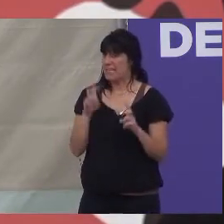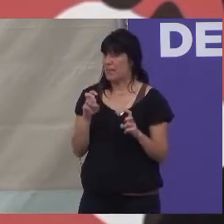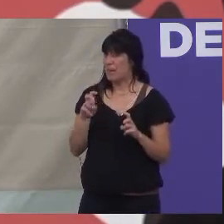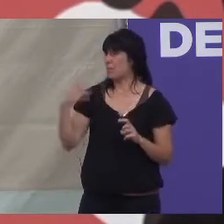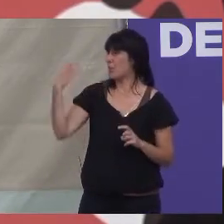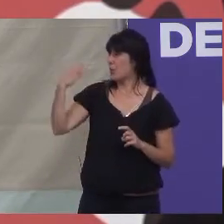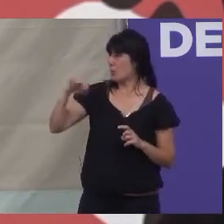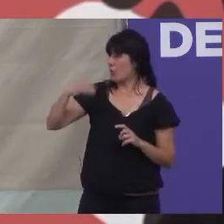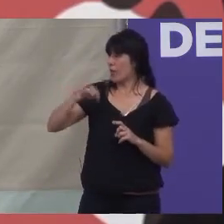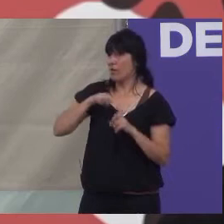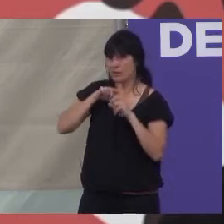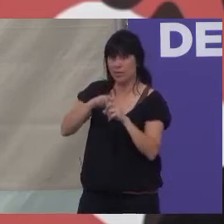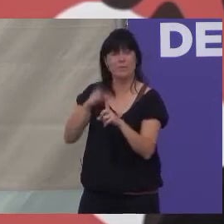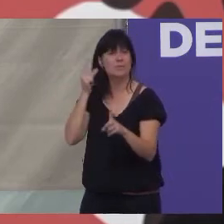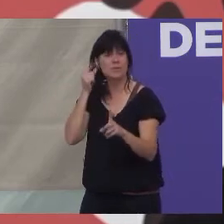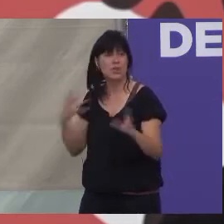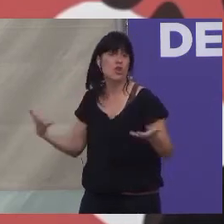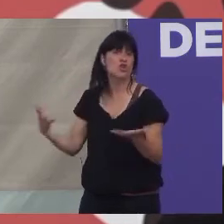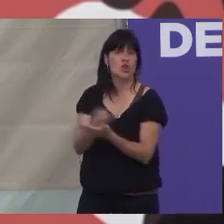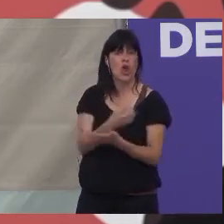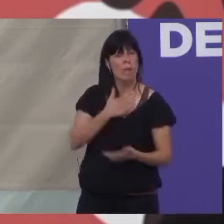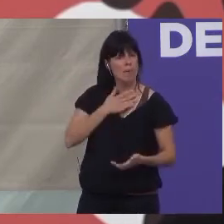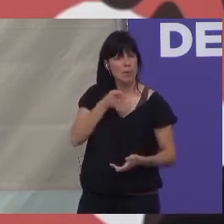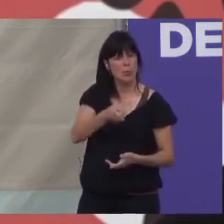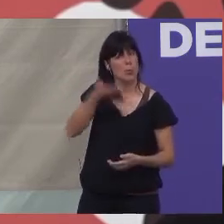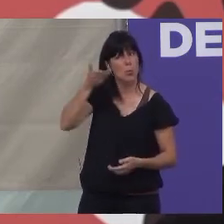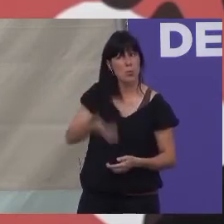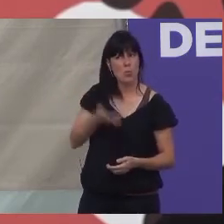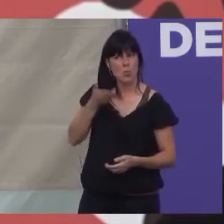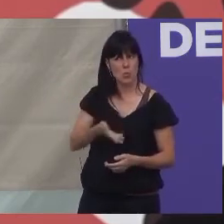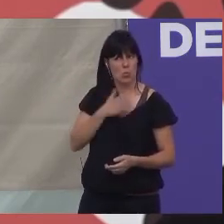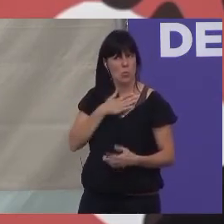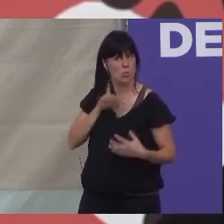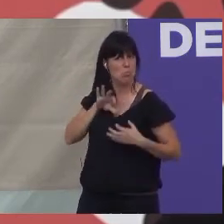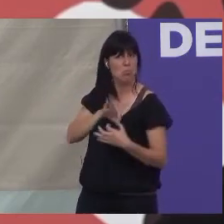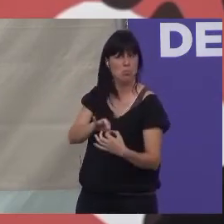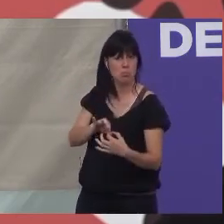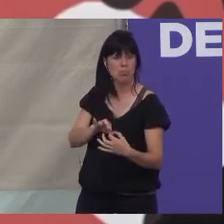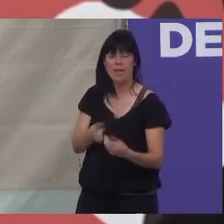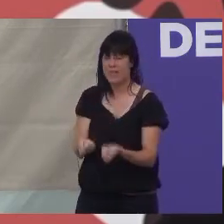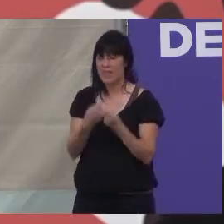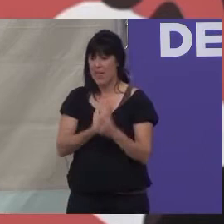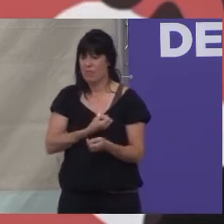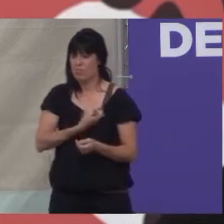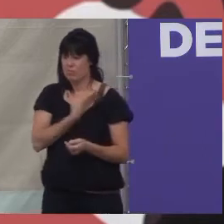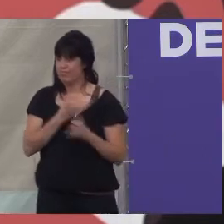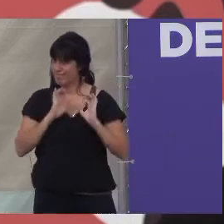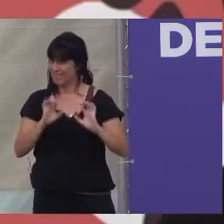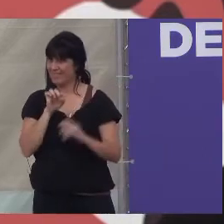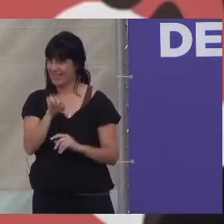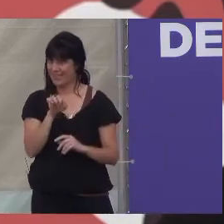Podemos para todas resulta muy importante. Muy importante y me motiva